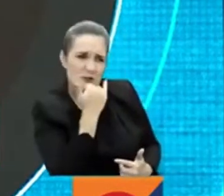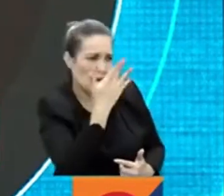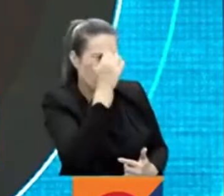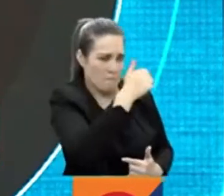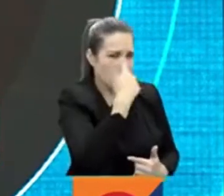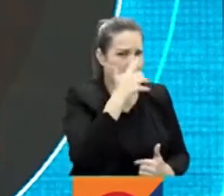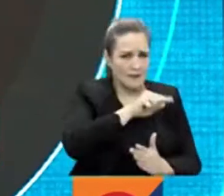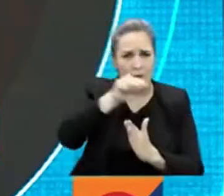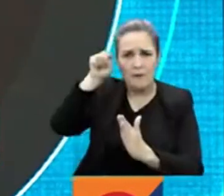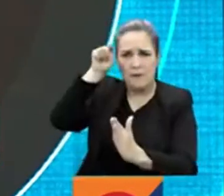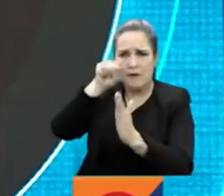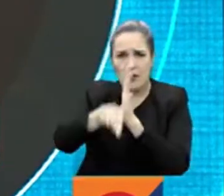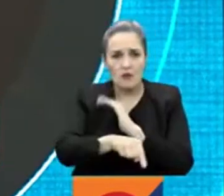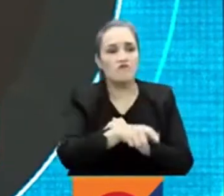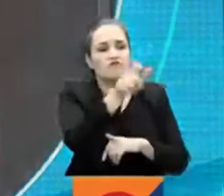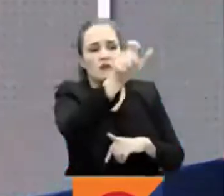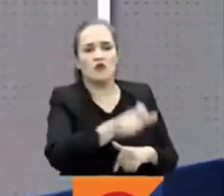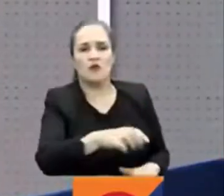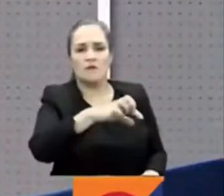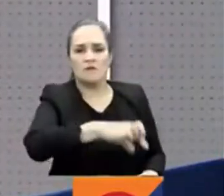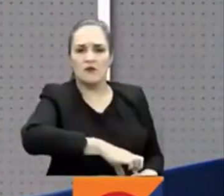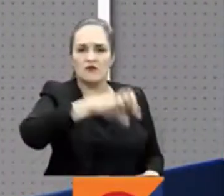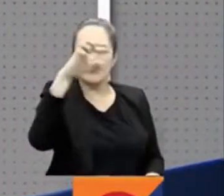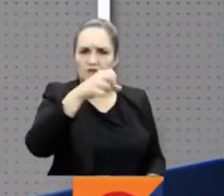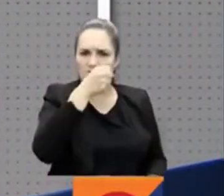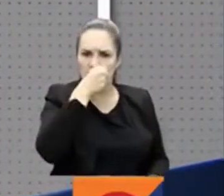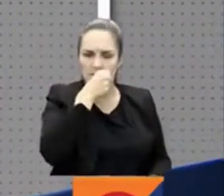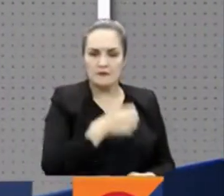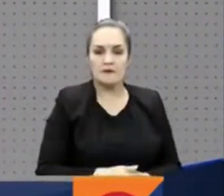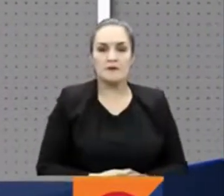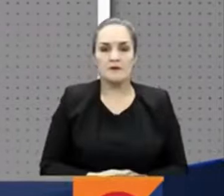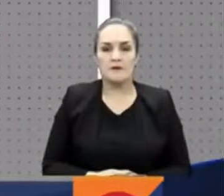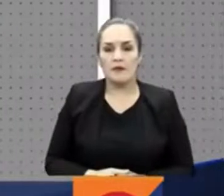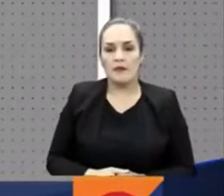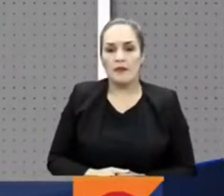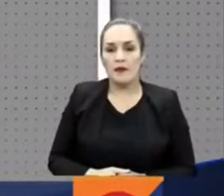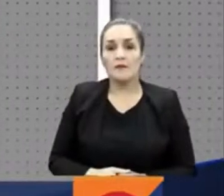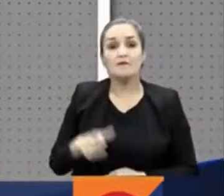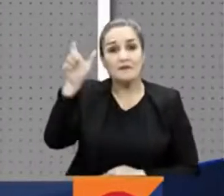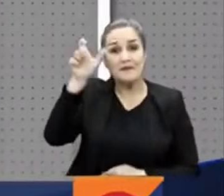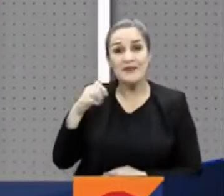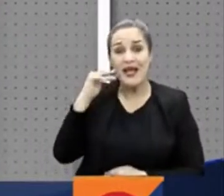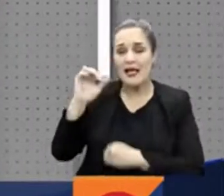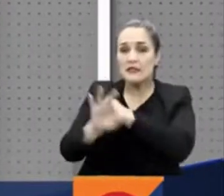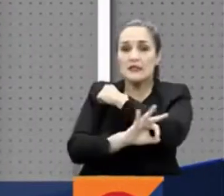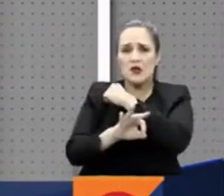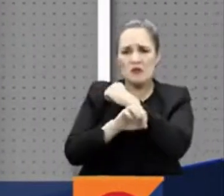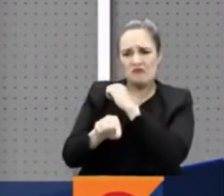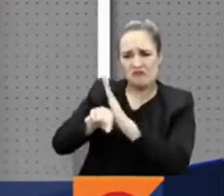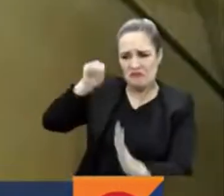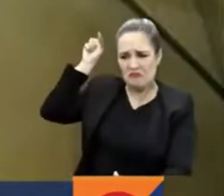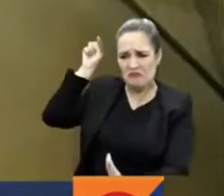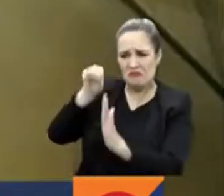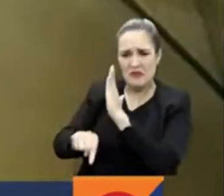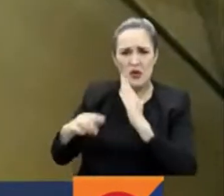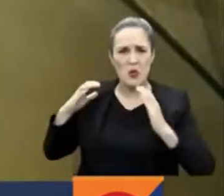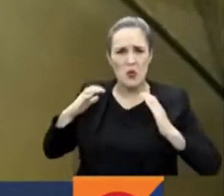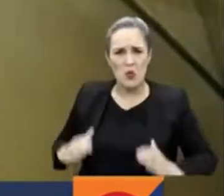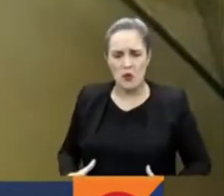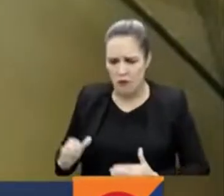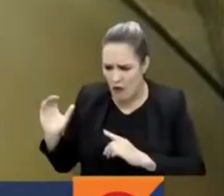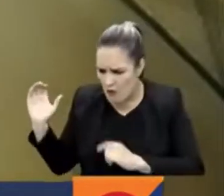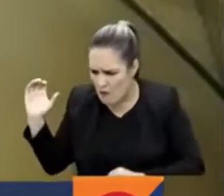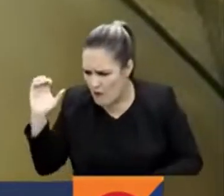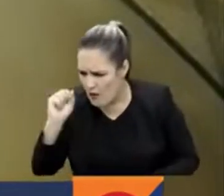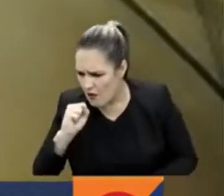un crimen como este. La forma en que fue asesinada Adriana Pinzón y lo que hicieron con su cadáver son